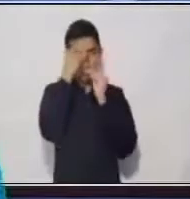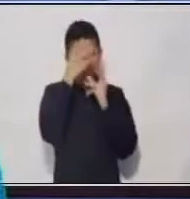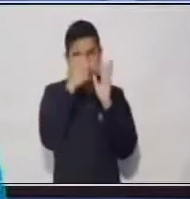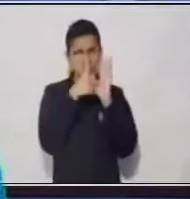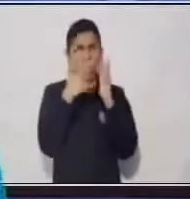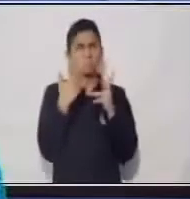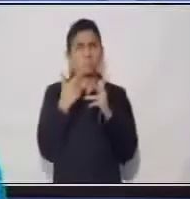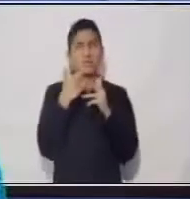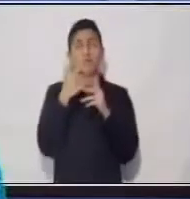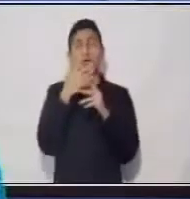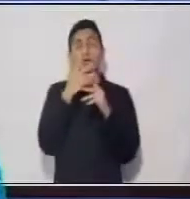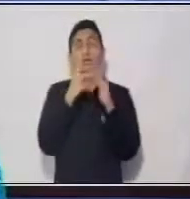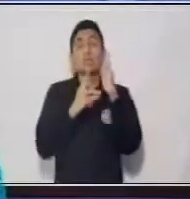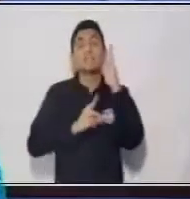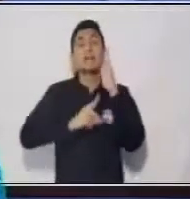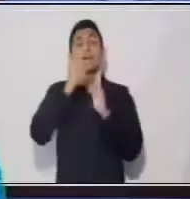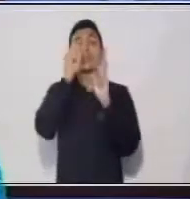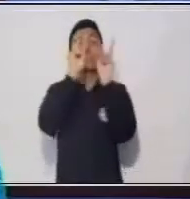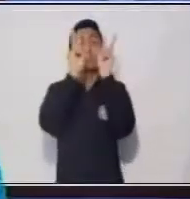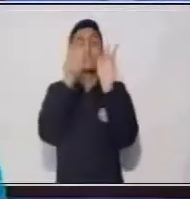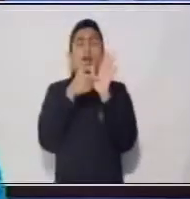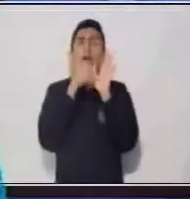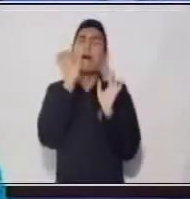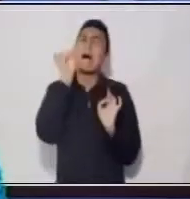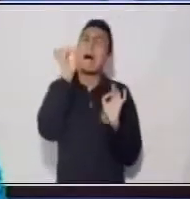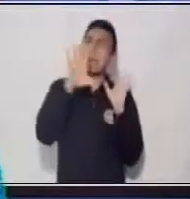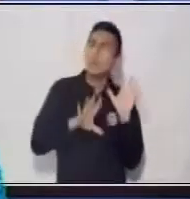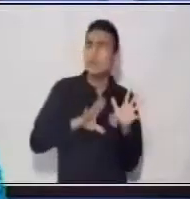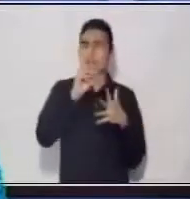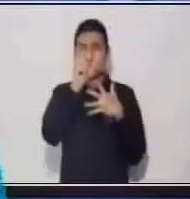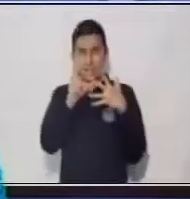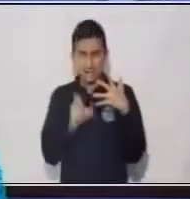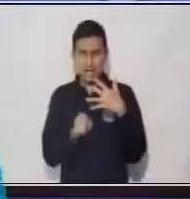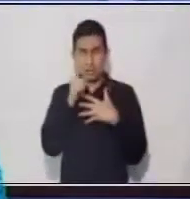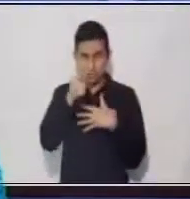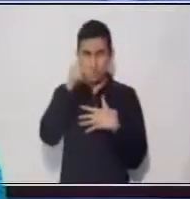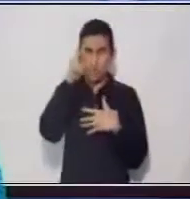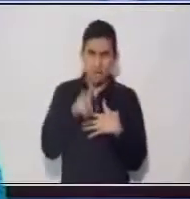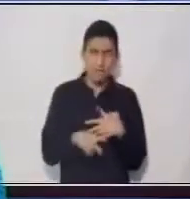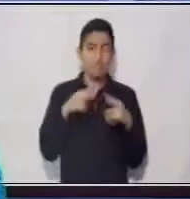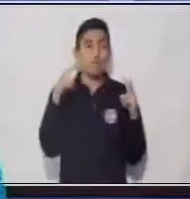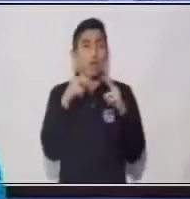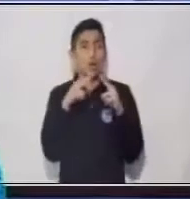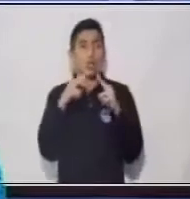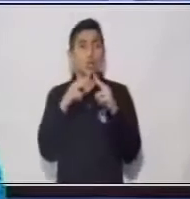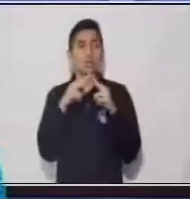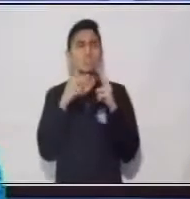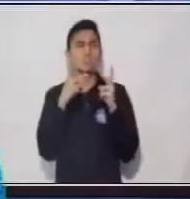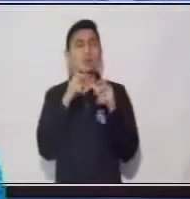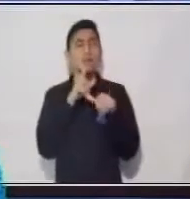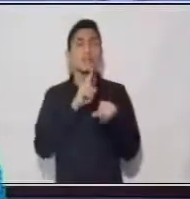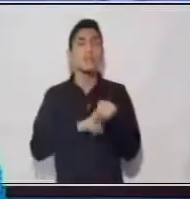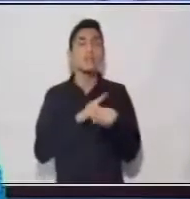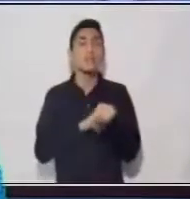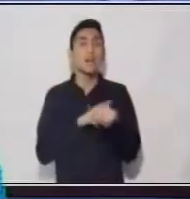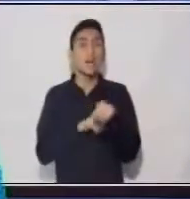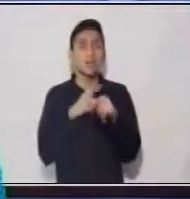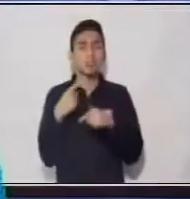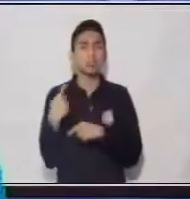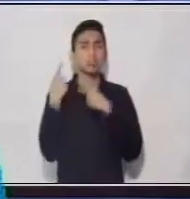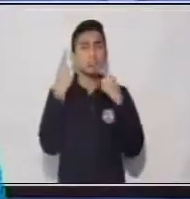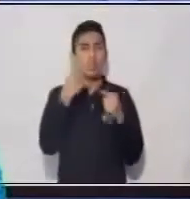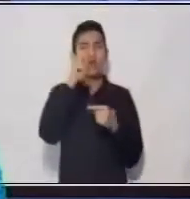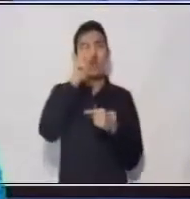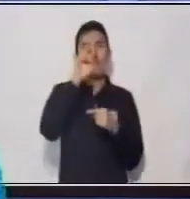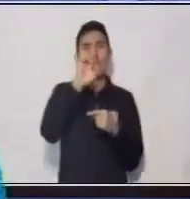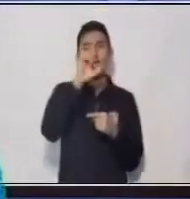desarrollaremos algunas características que debes de conocer como la distancia, el tiempo y la